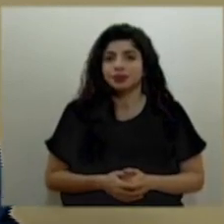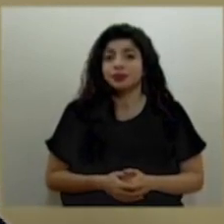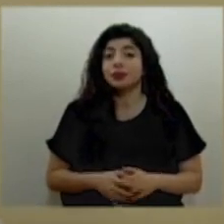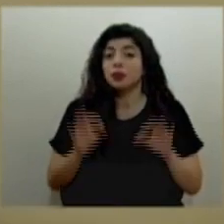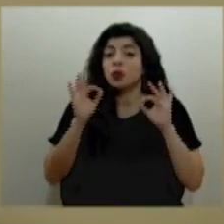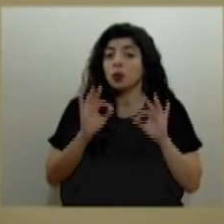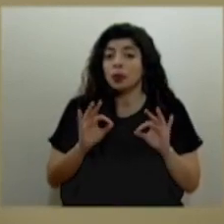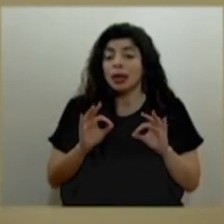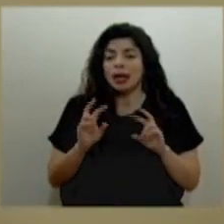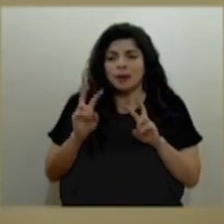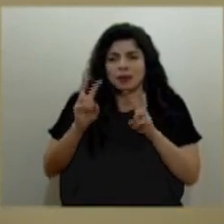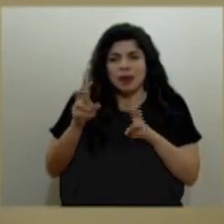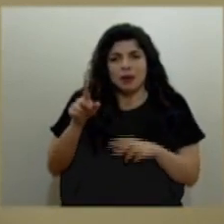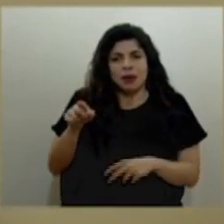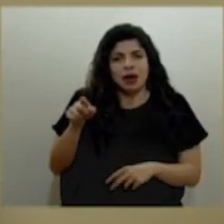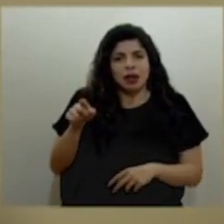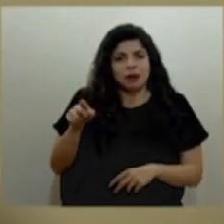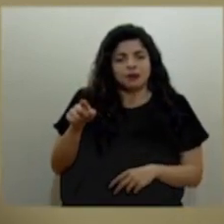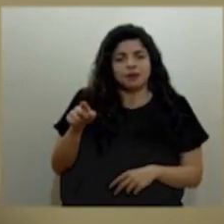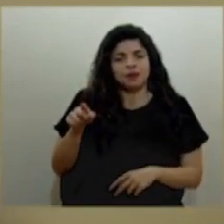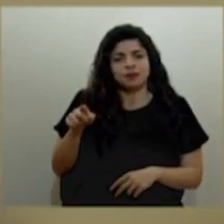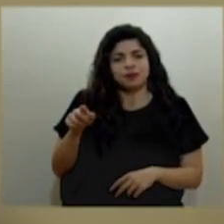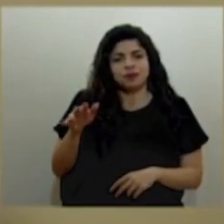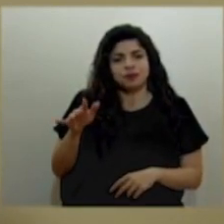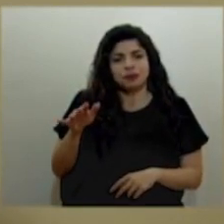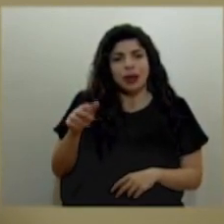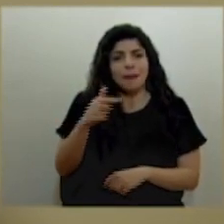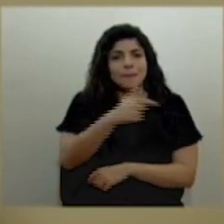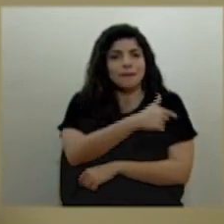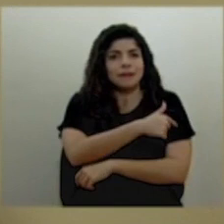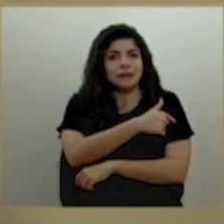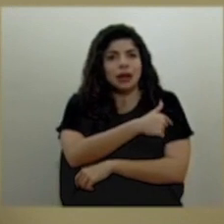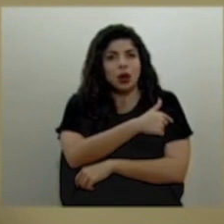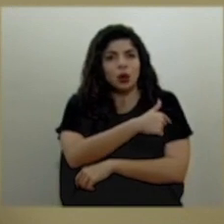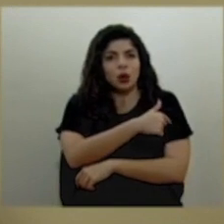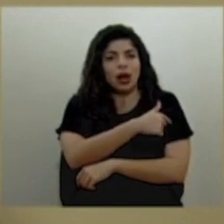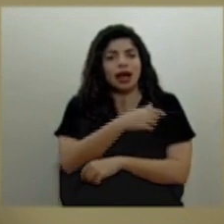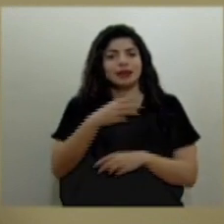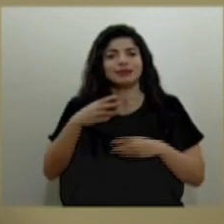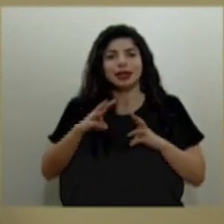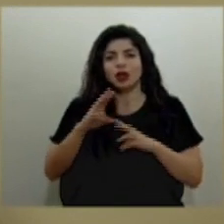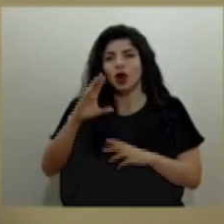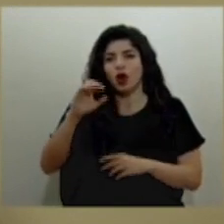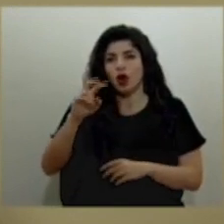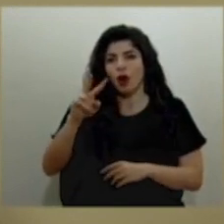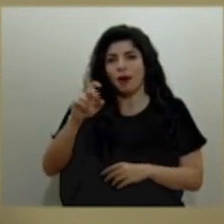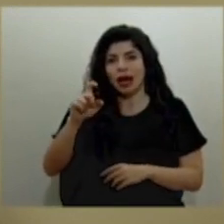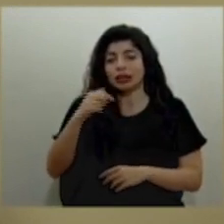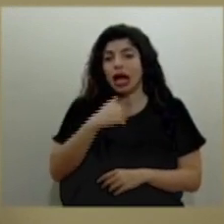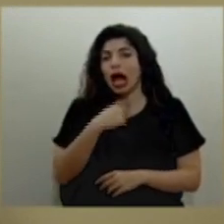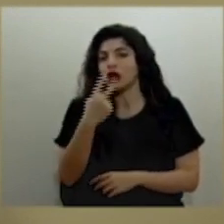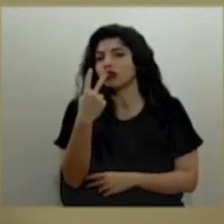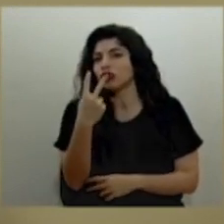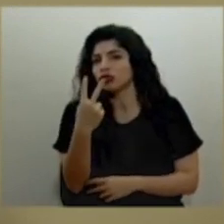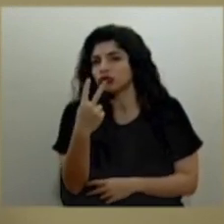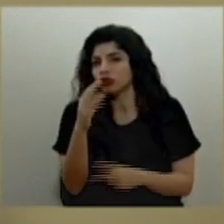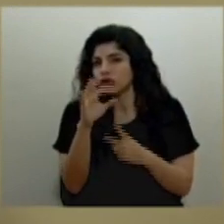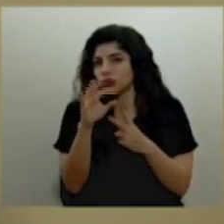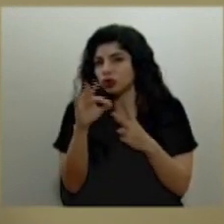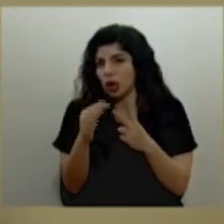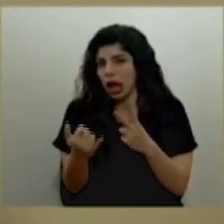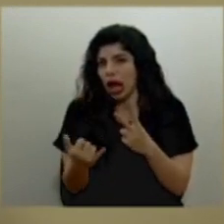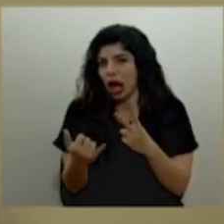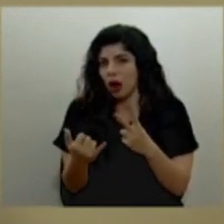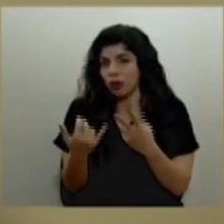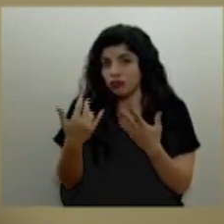Muy bien, en el caso de las vacunas del mecanismo COVAX, tenemos 2 ventanas habilitadas en este momento,